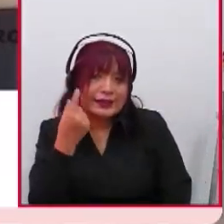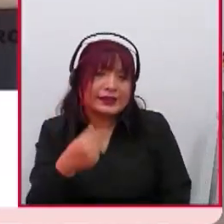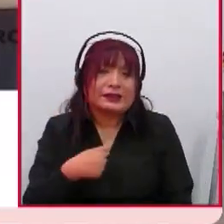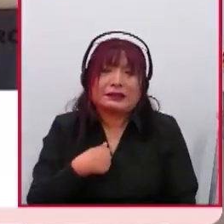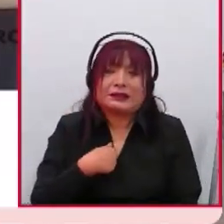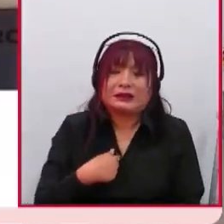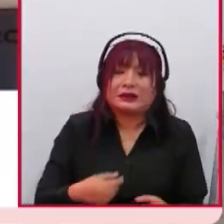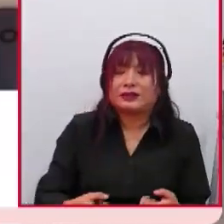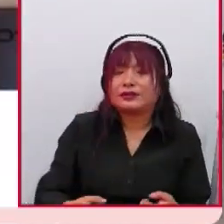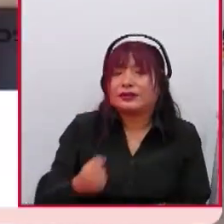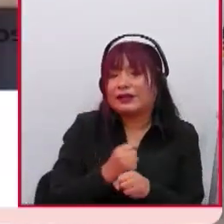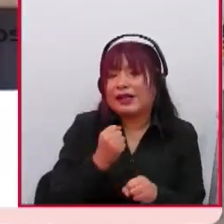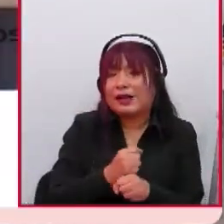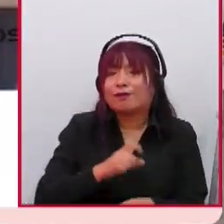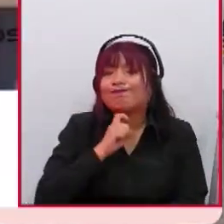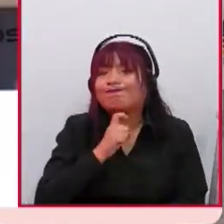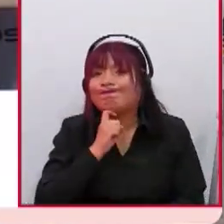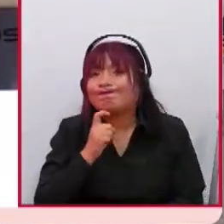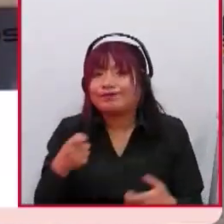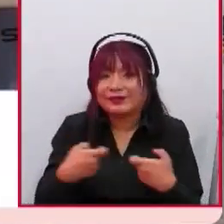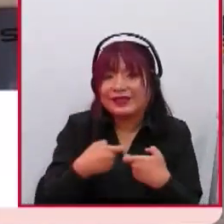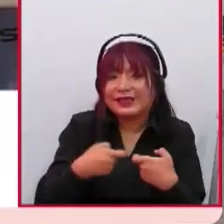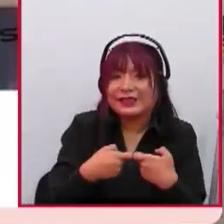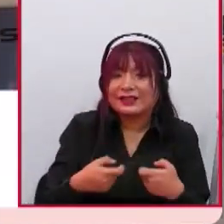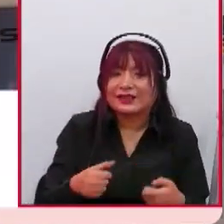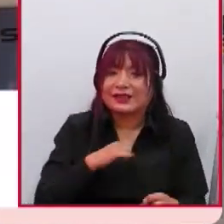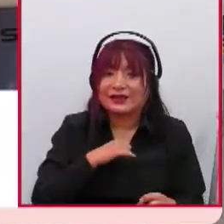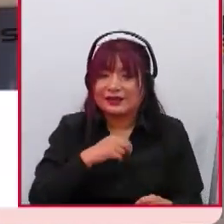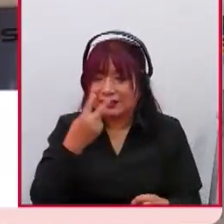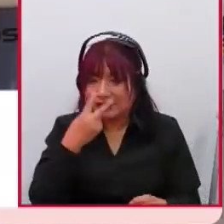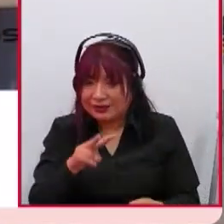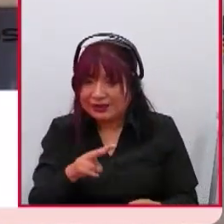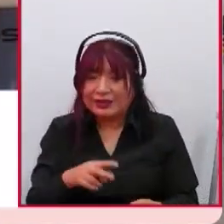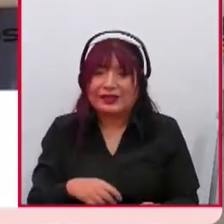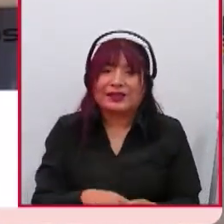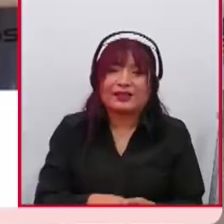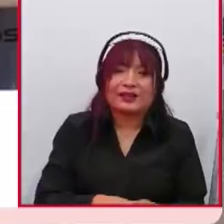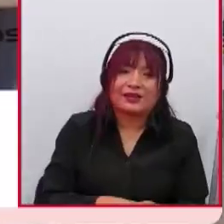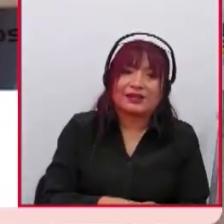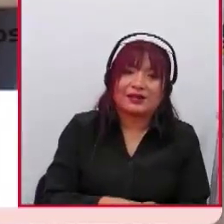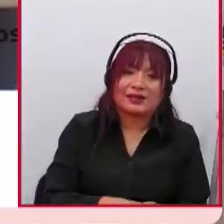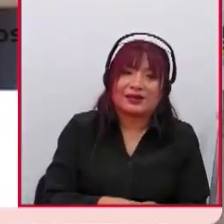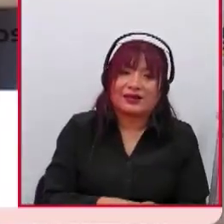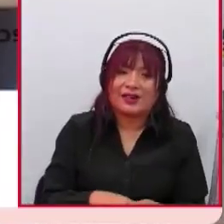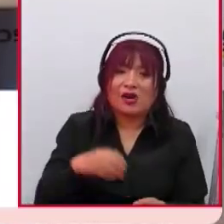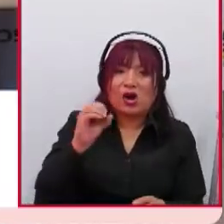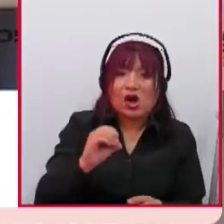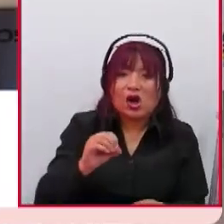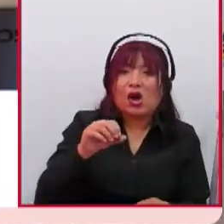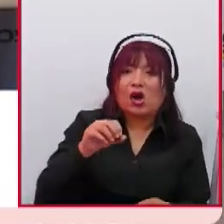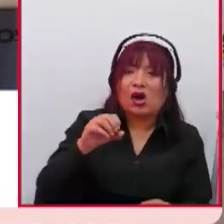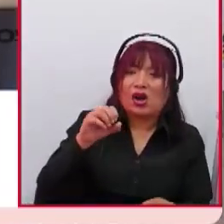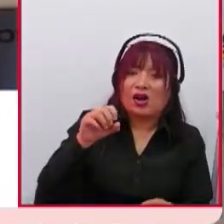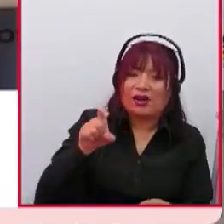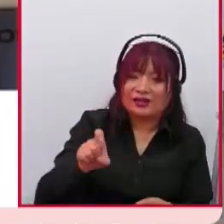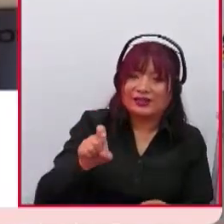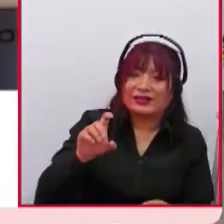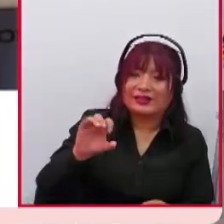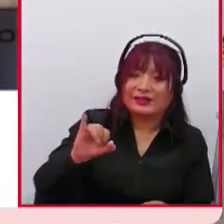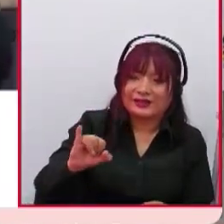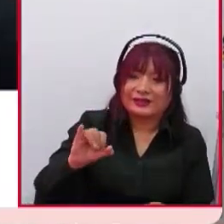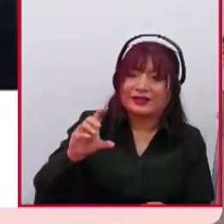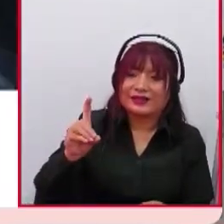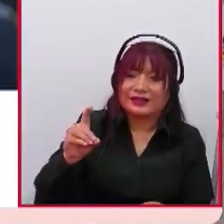metalurgista electroquímico, así que lo entendí como Oxidation Reduction Potential, ¿no? Entonces,